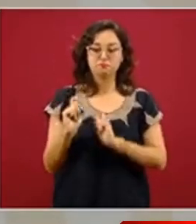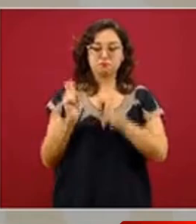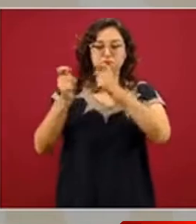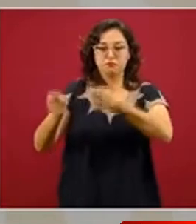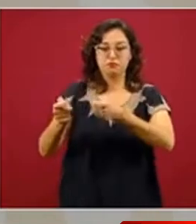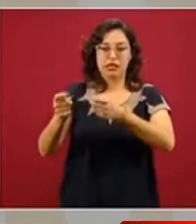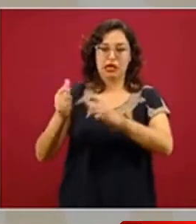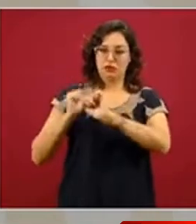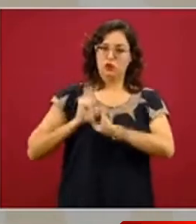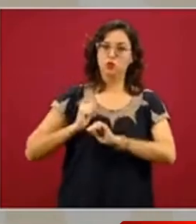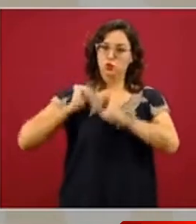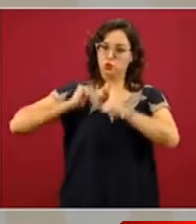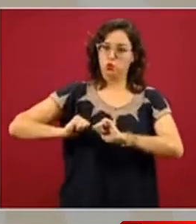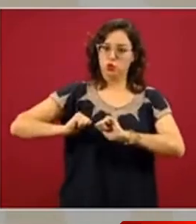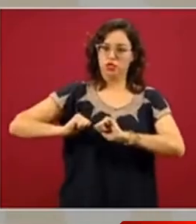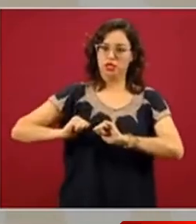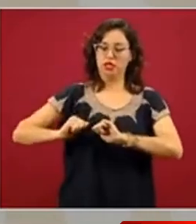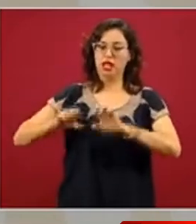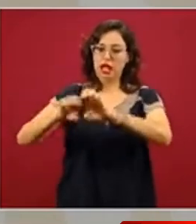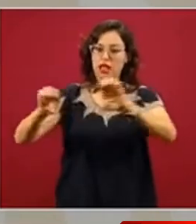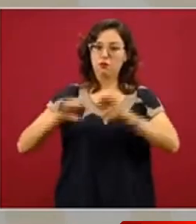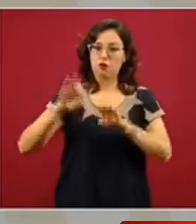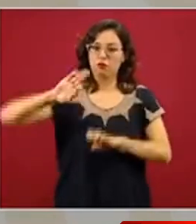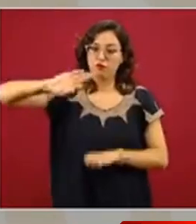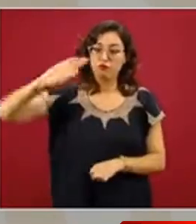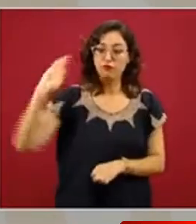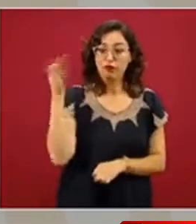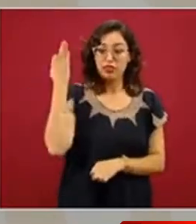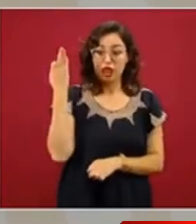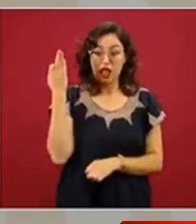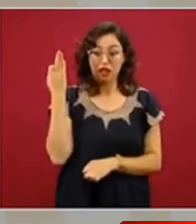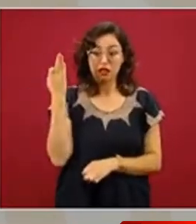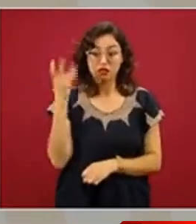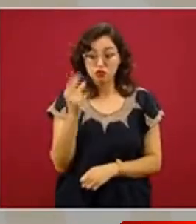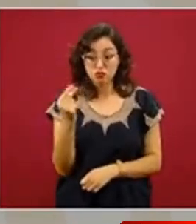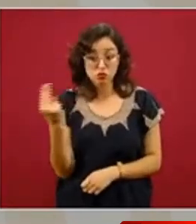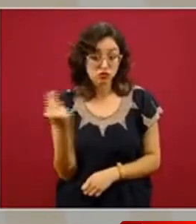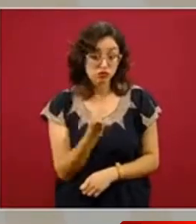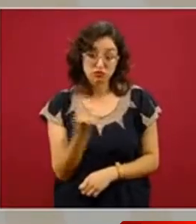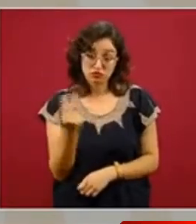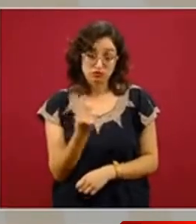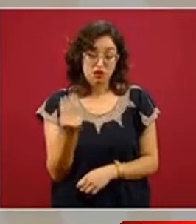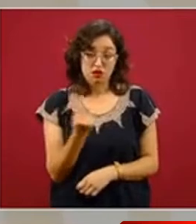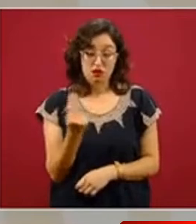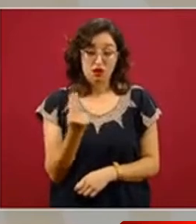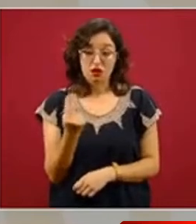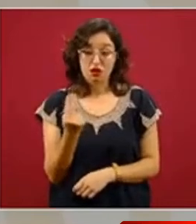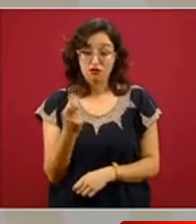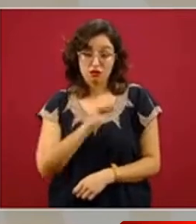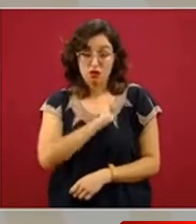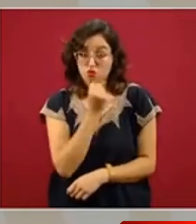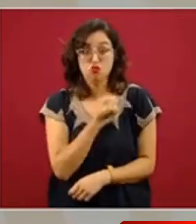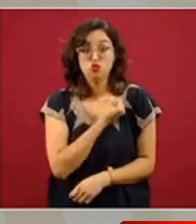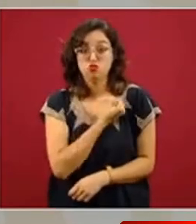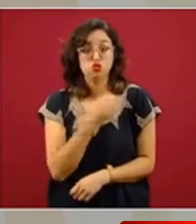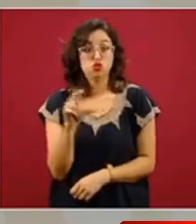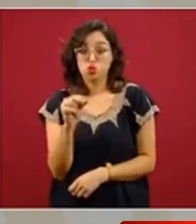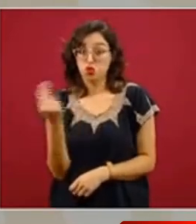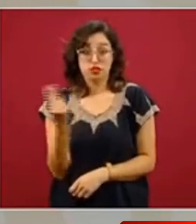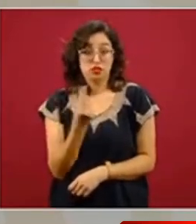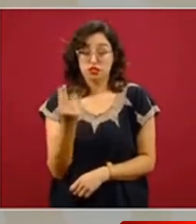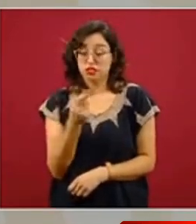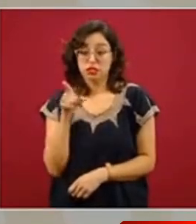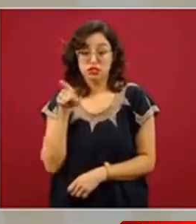términos jerárquicos del gabinete federal, no es estratégico para el país conservar su salud y